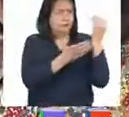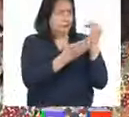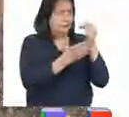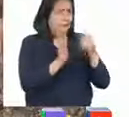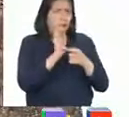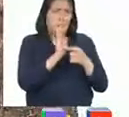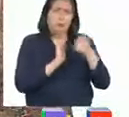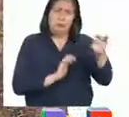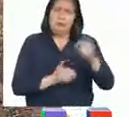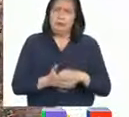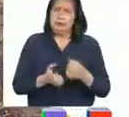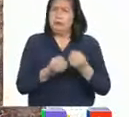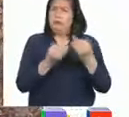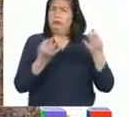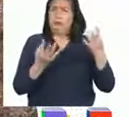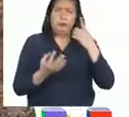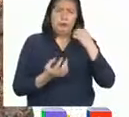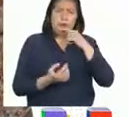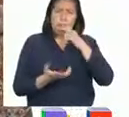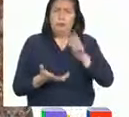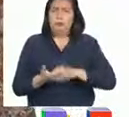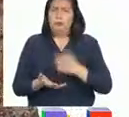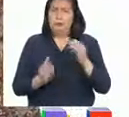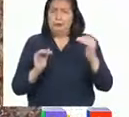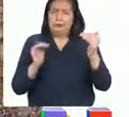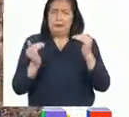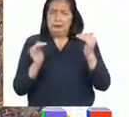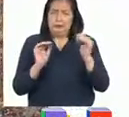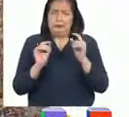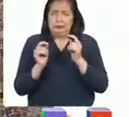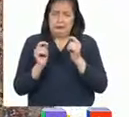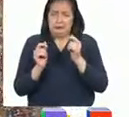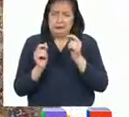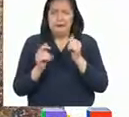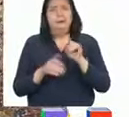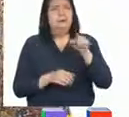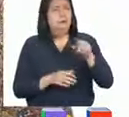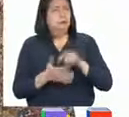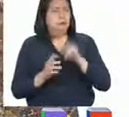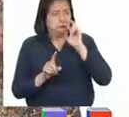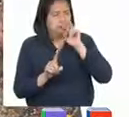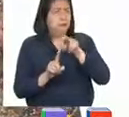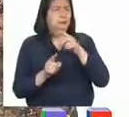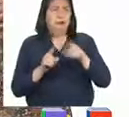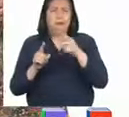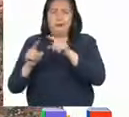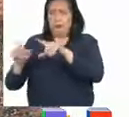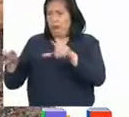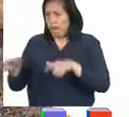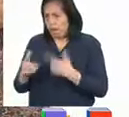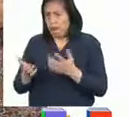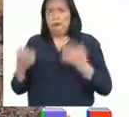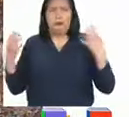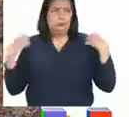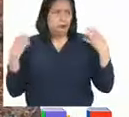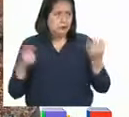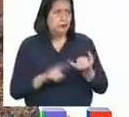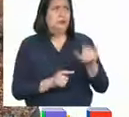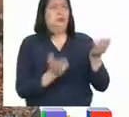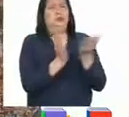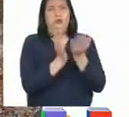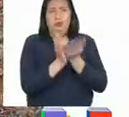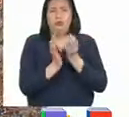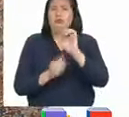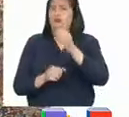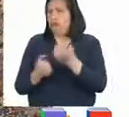gráficos mostrados, la población de varones y mujeres es muy similar. Y creo que eso también lo observamos en varios lugares como las oficinas o los